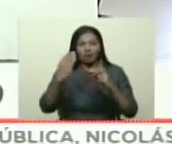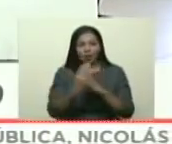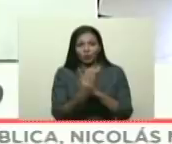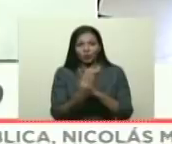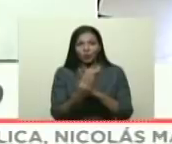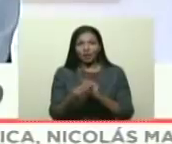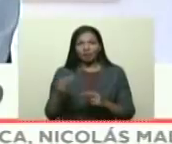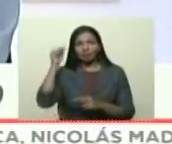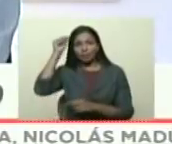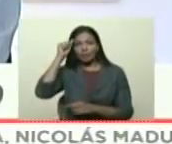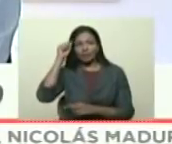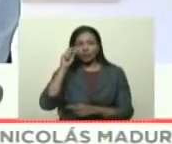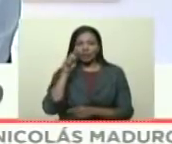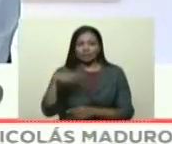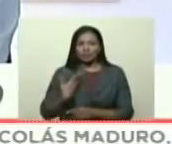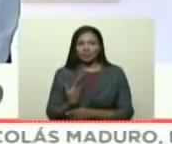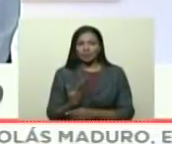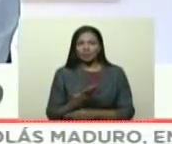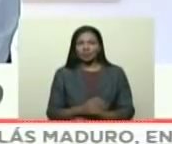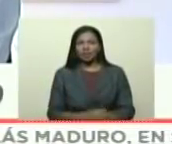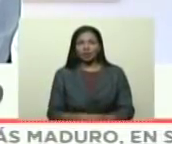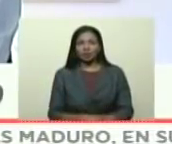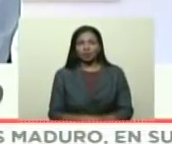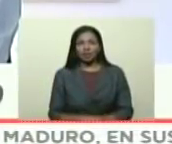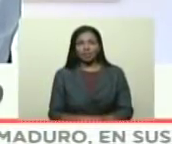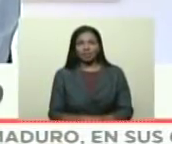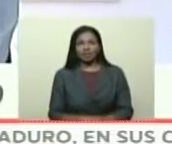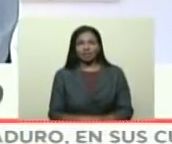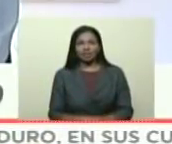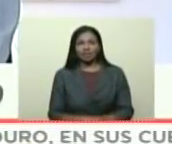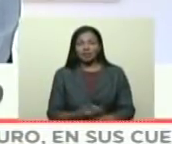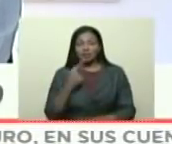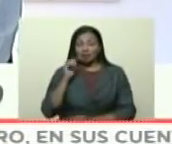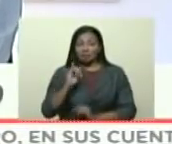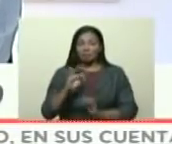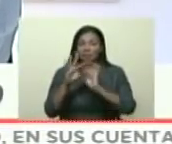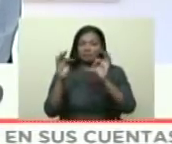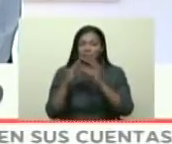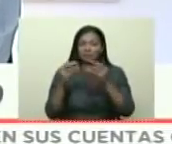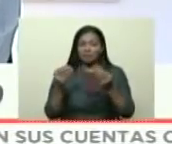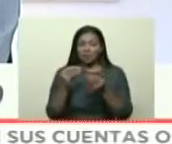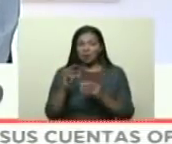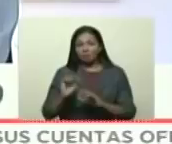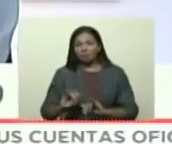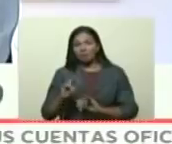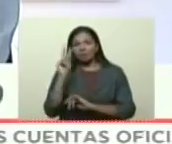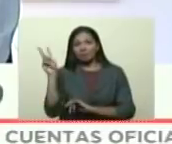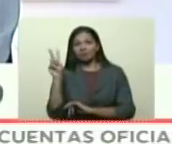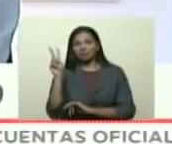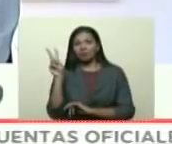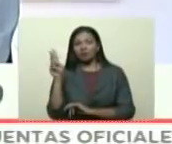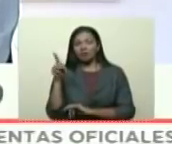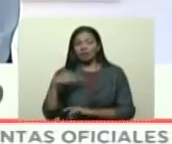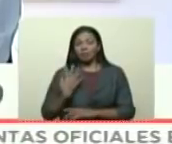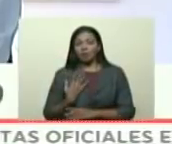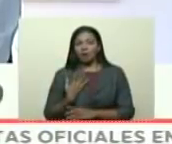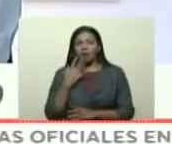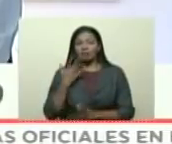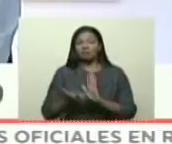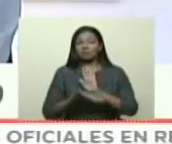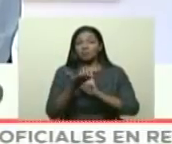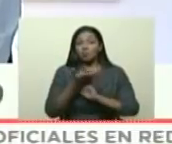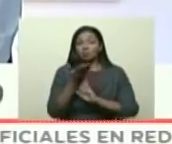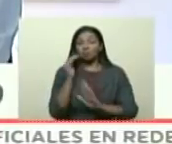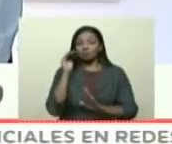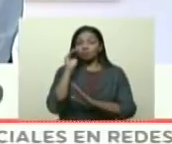expansión necesario para la batalla que estamos dando nosotros por la verdad de Venezuela. Es una cosa muy, muy importante, más